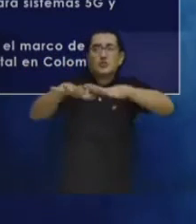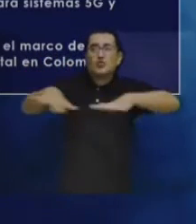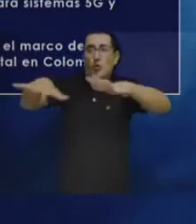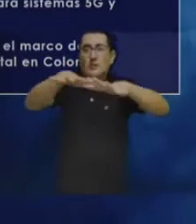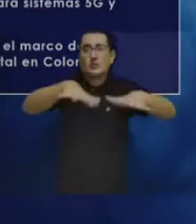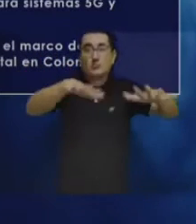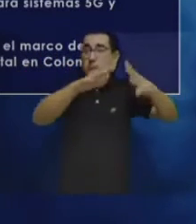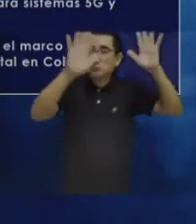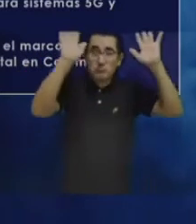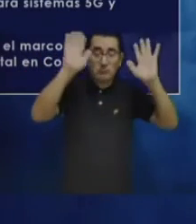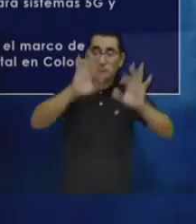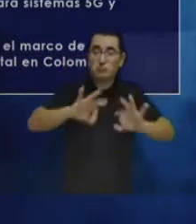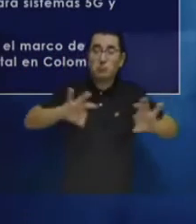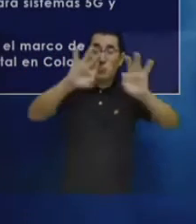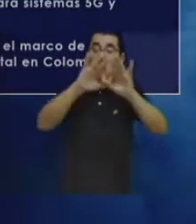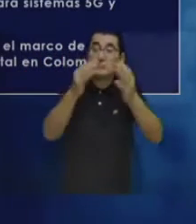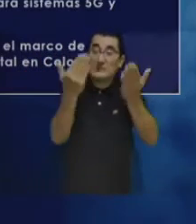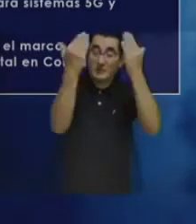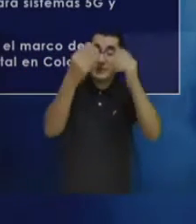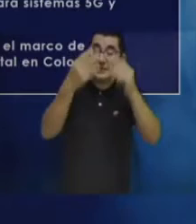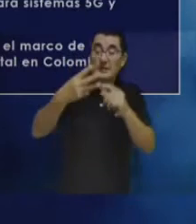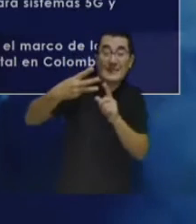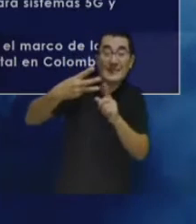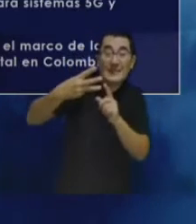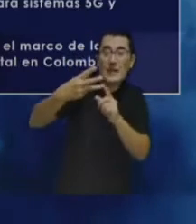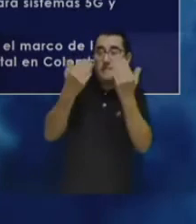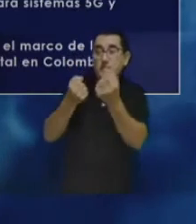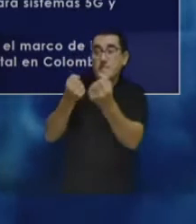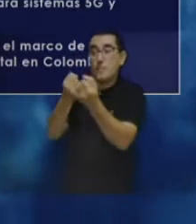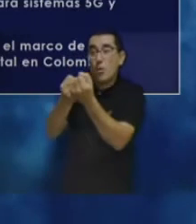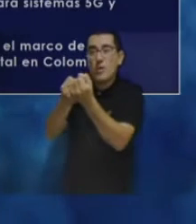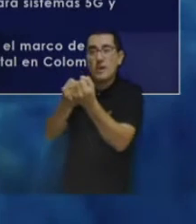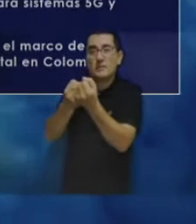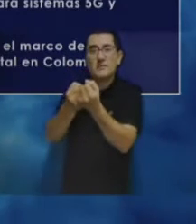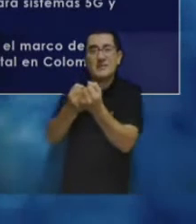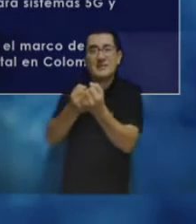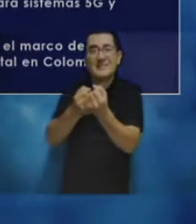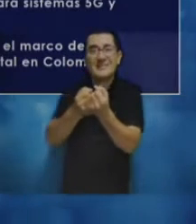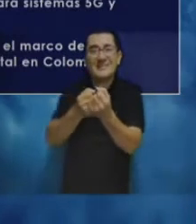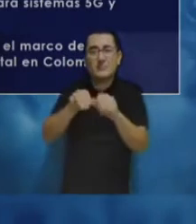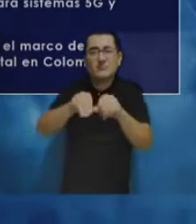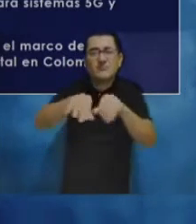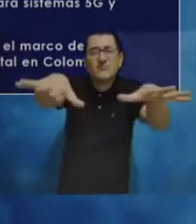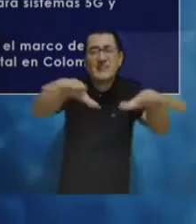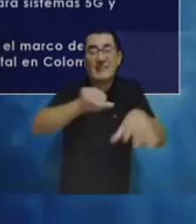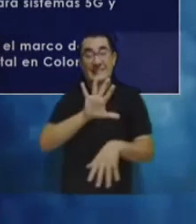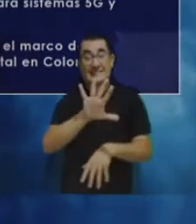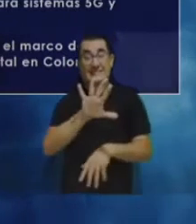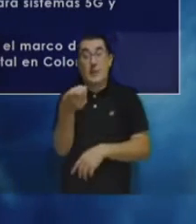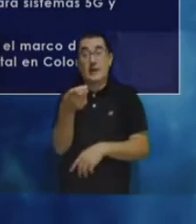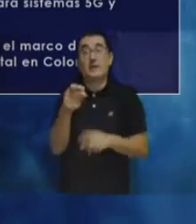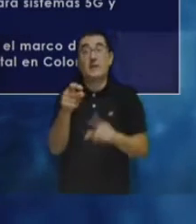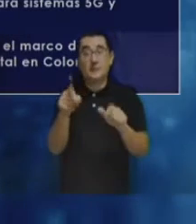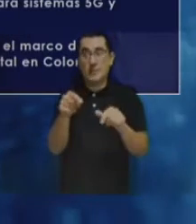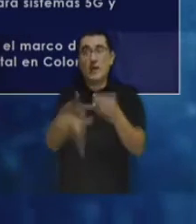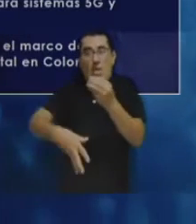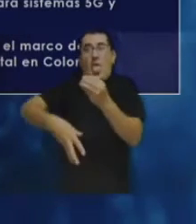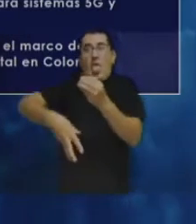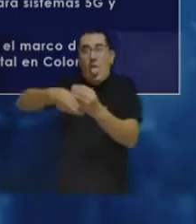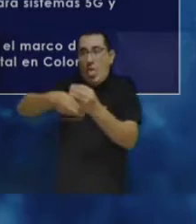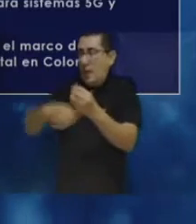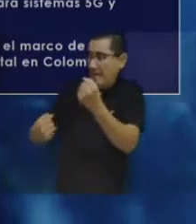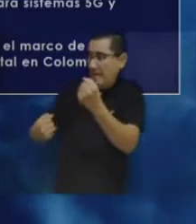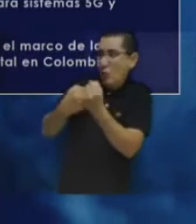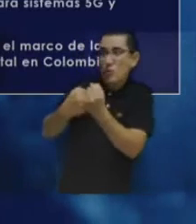apoyar el despliegue de 5G, bien sea en escenarios complementarios o bajo el principio de no interferencia compartiendo